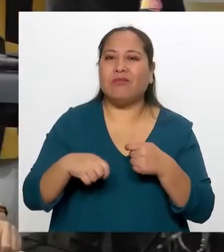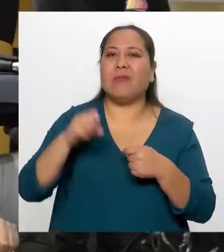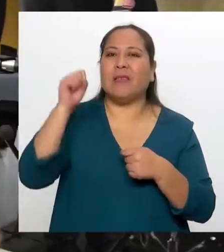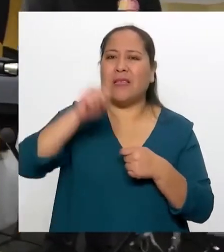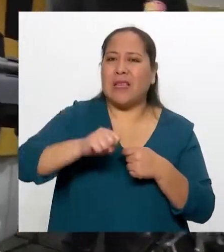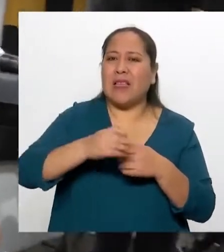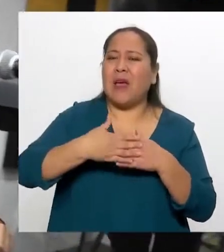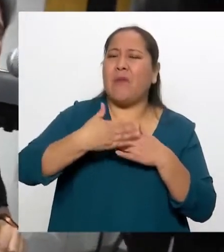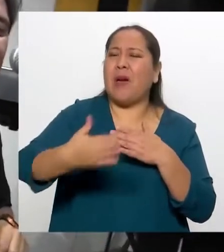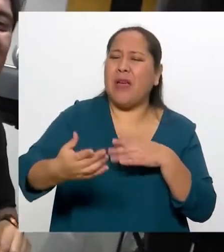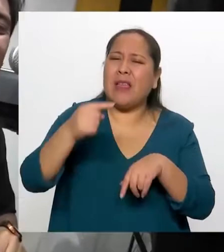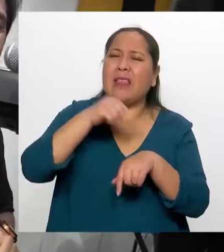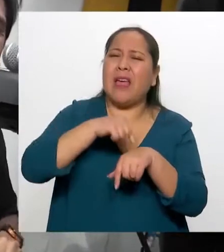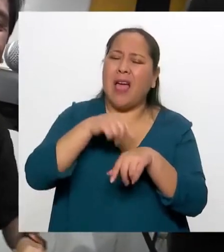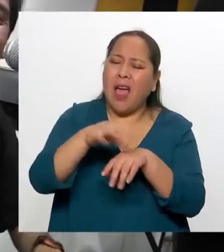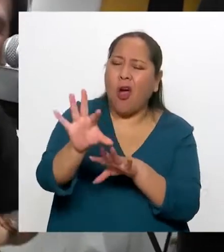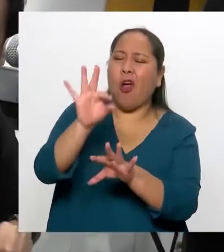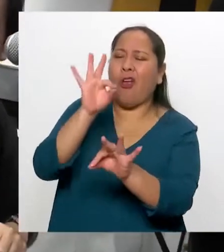¿Se puede?